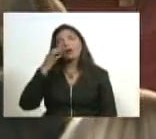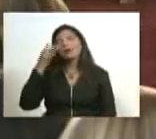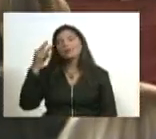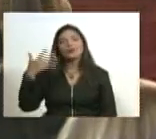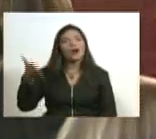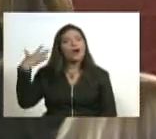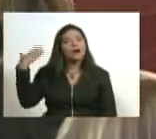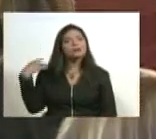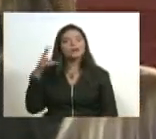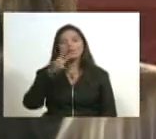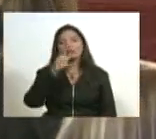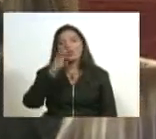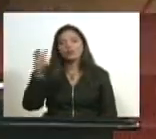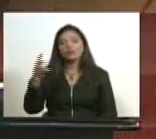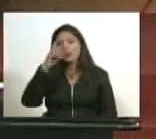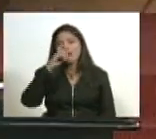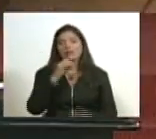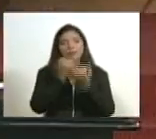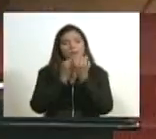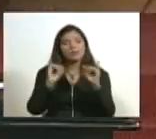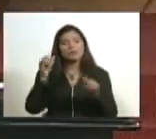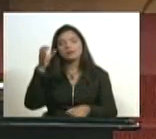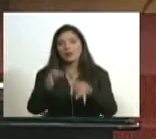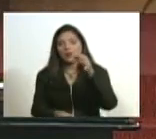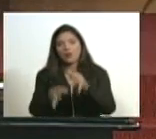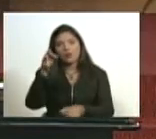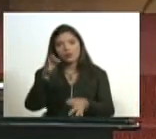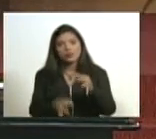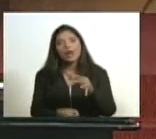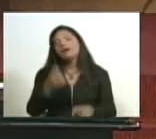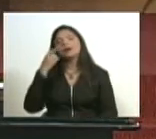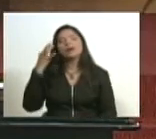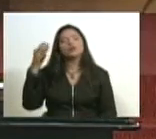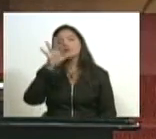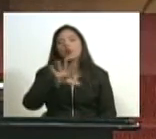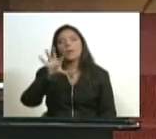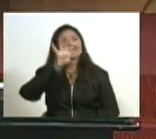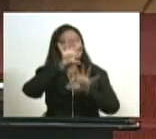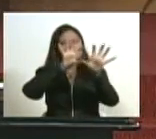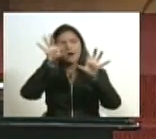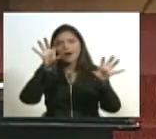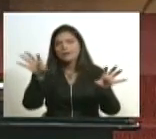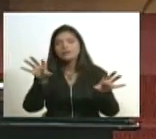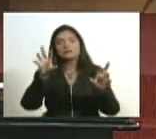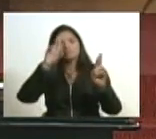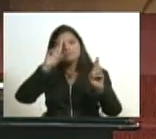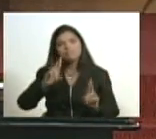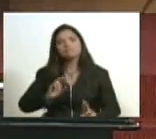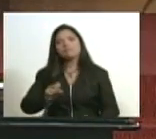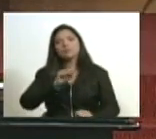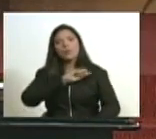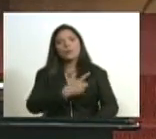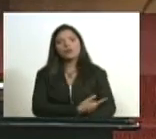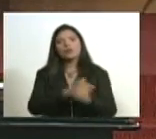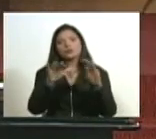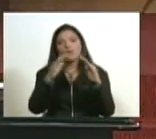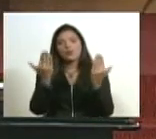200 años de independencia, de justicia, que soñó en un bloque de países que se hicieron respetar como potencia mundial.